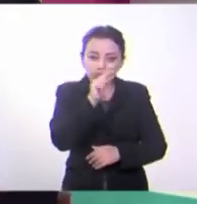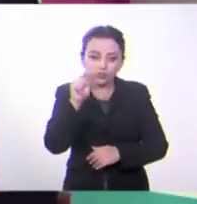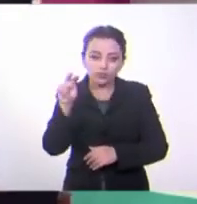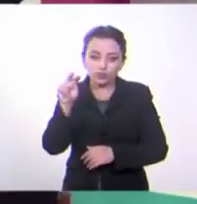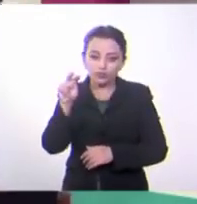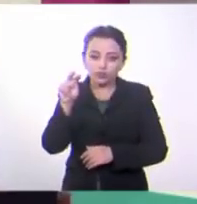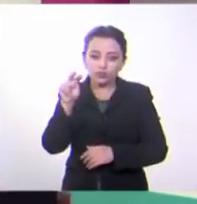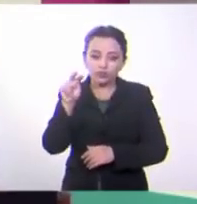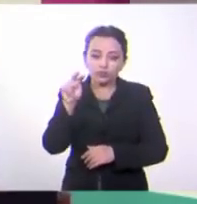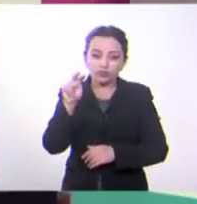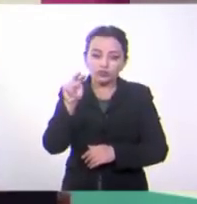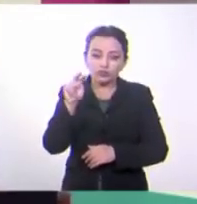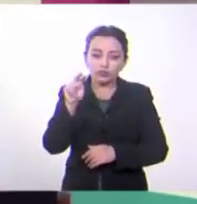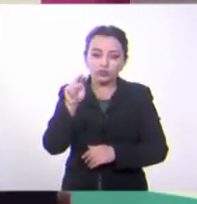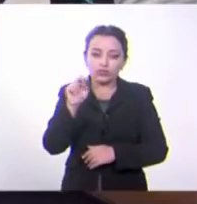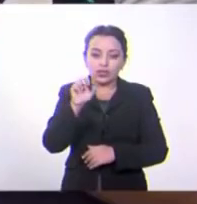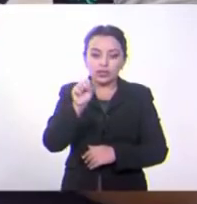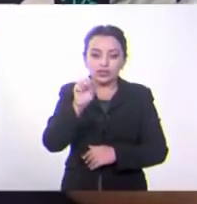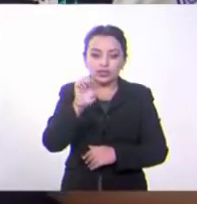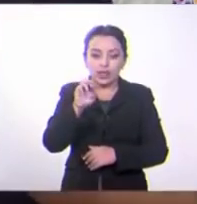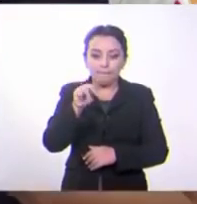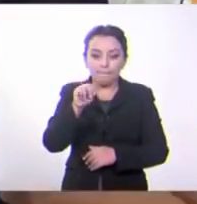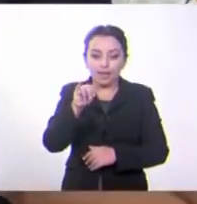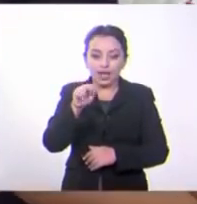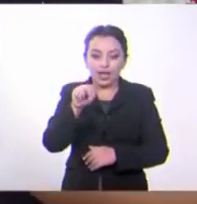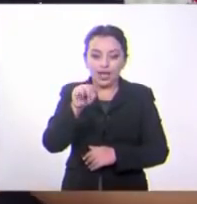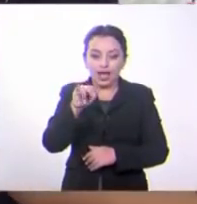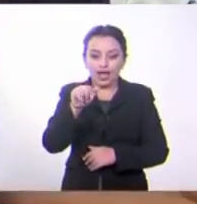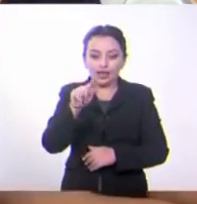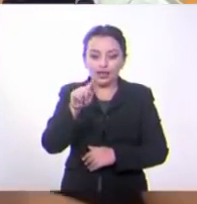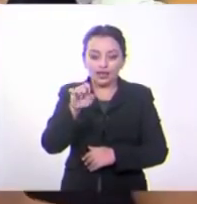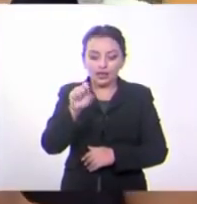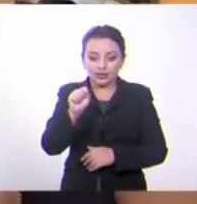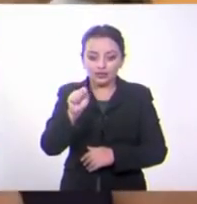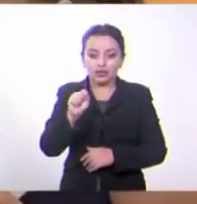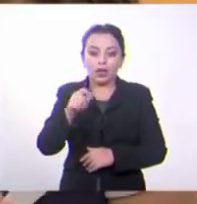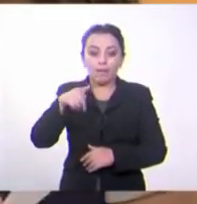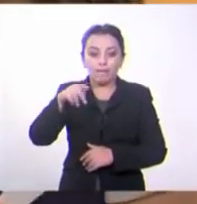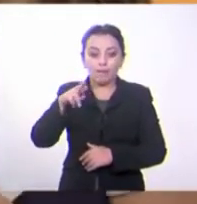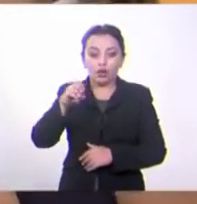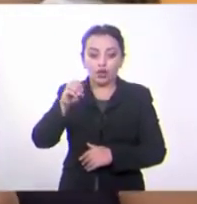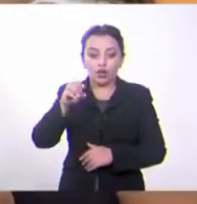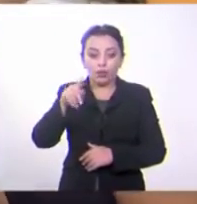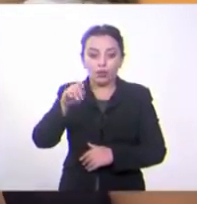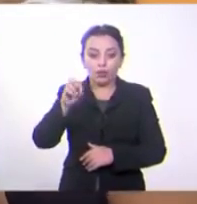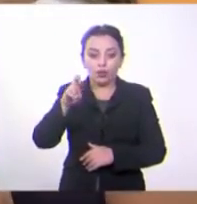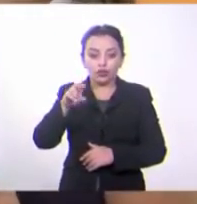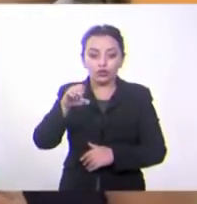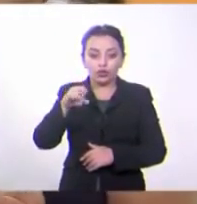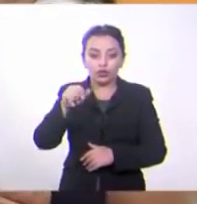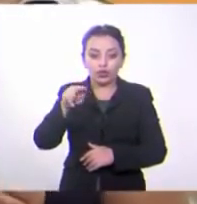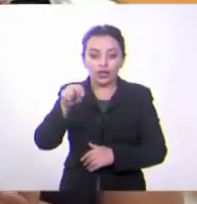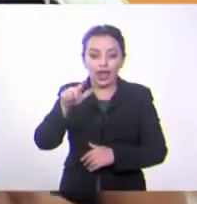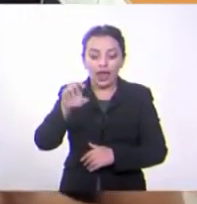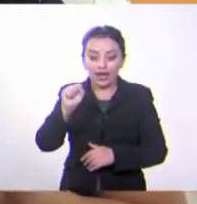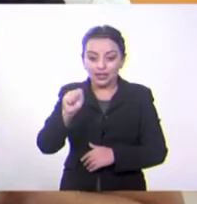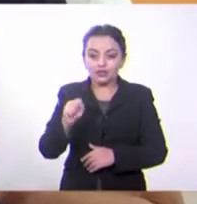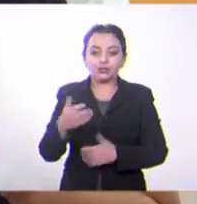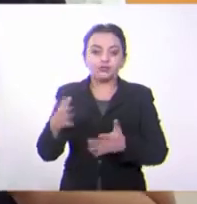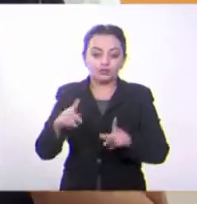si basta con los lados, yo diría que lado, con lado, lado, con lado y así